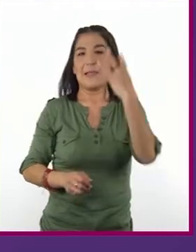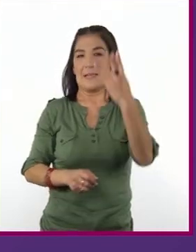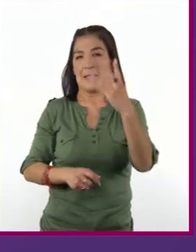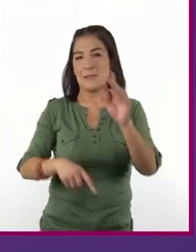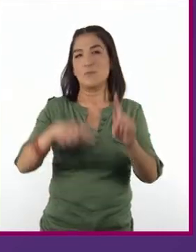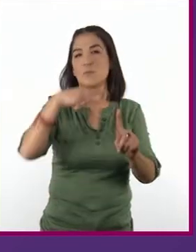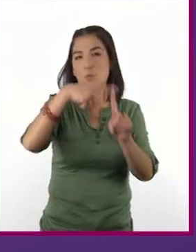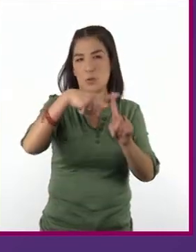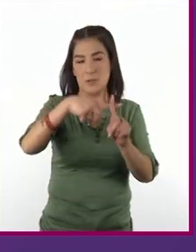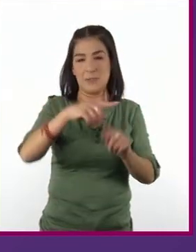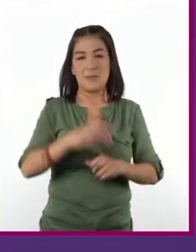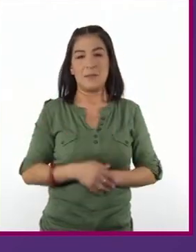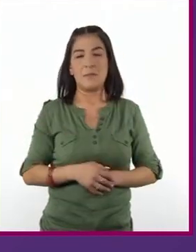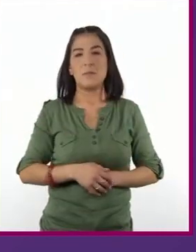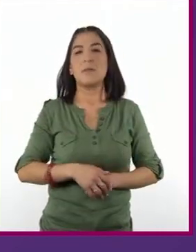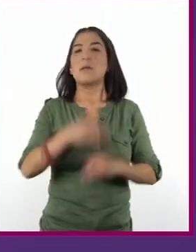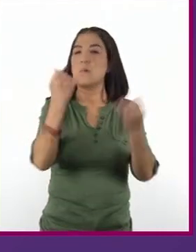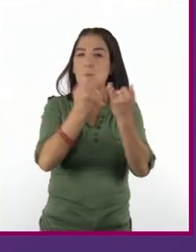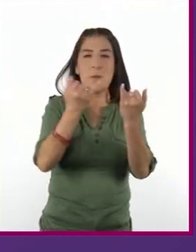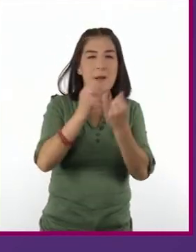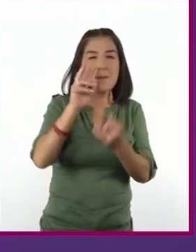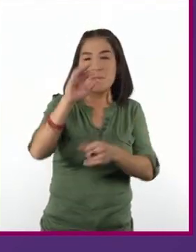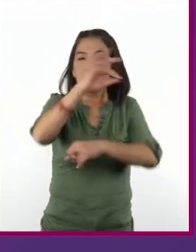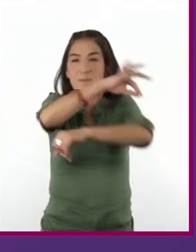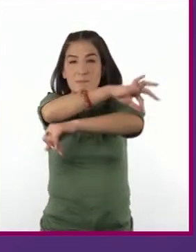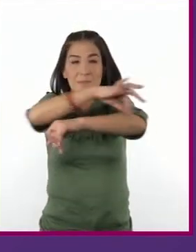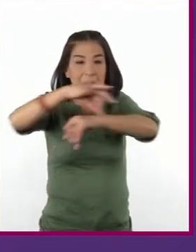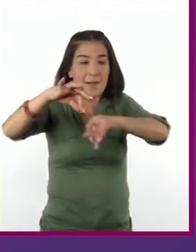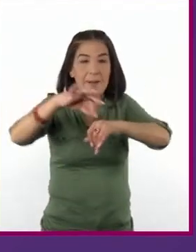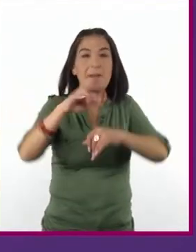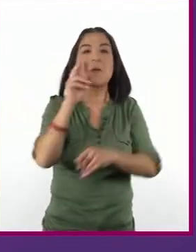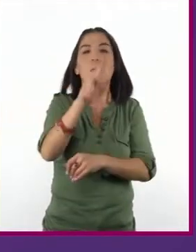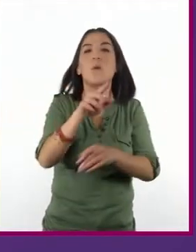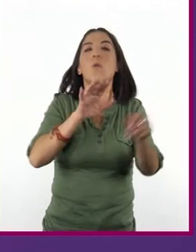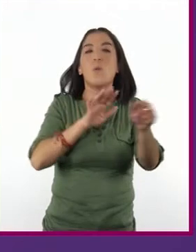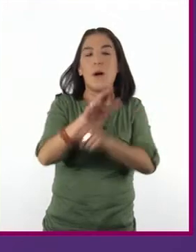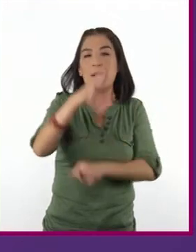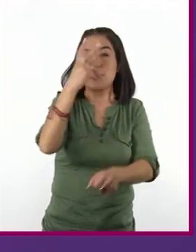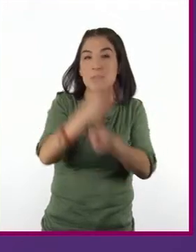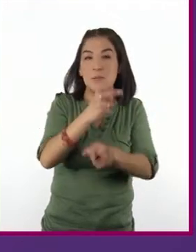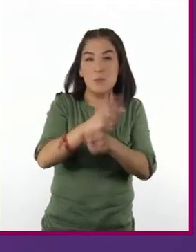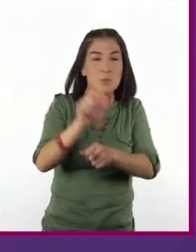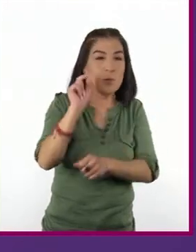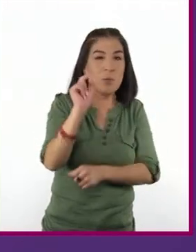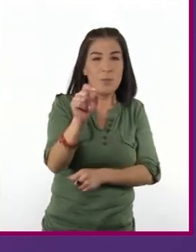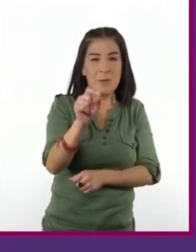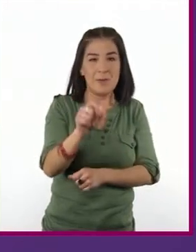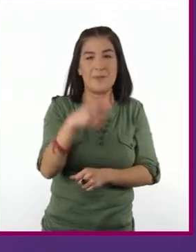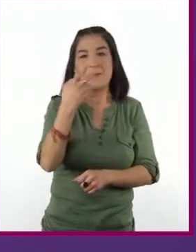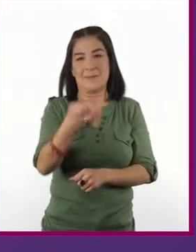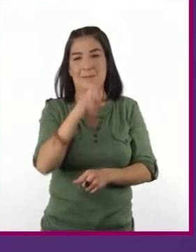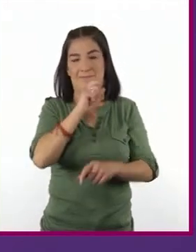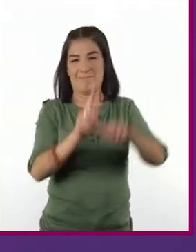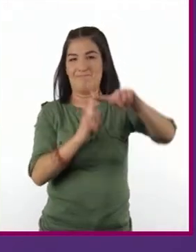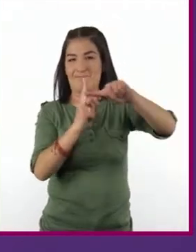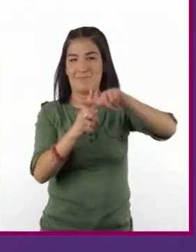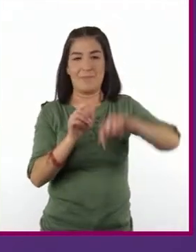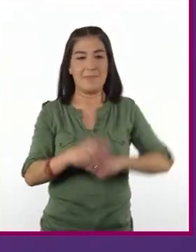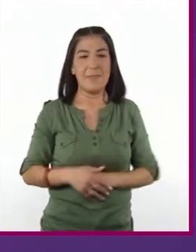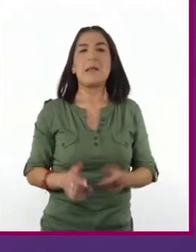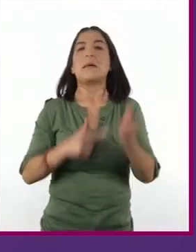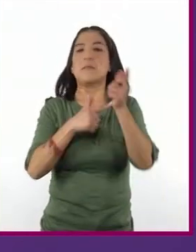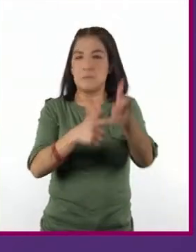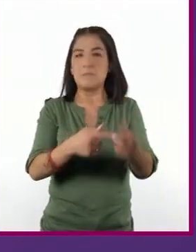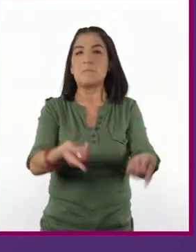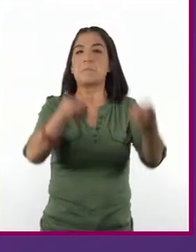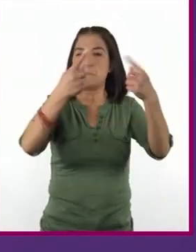positivo. Trazamos unas líneas hasta que se crucen para encontrar el segundo punto de la gráfica. Continuamos con la